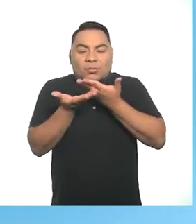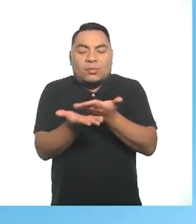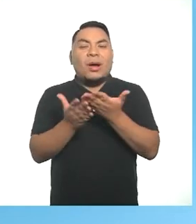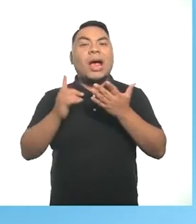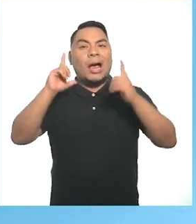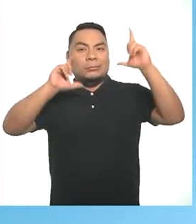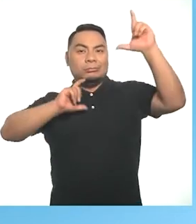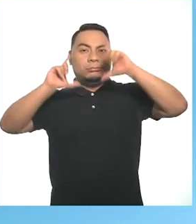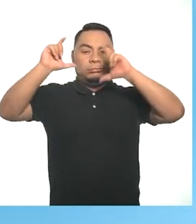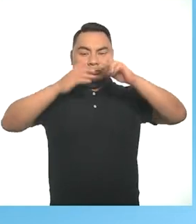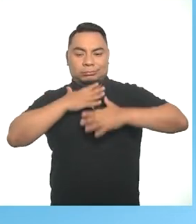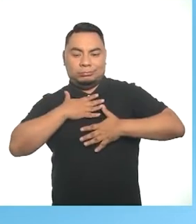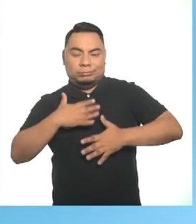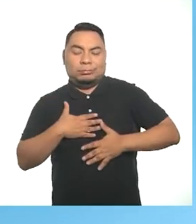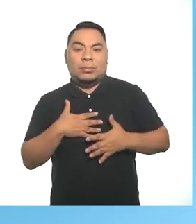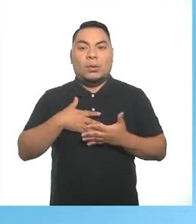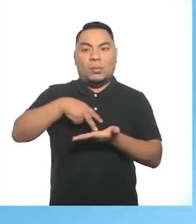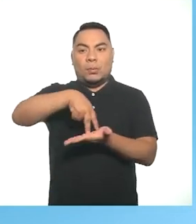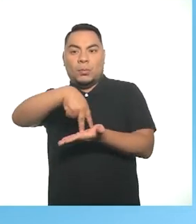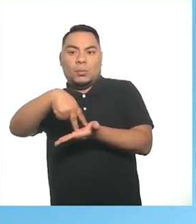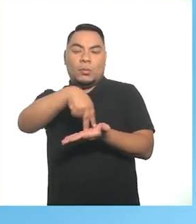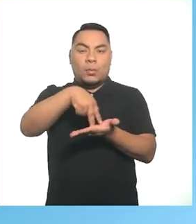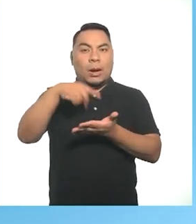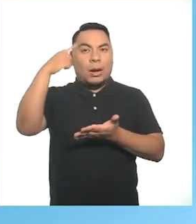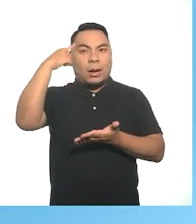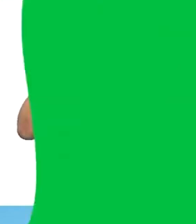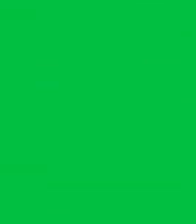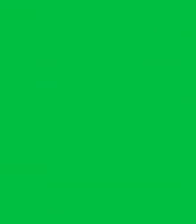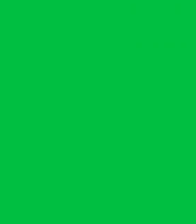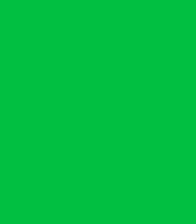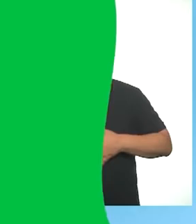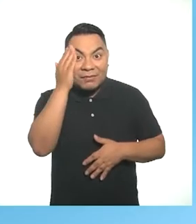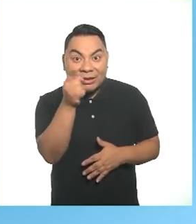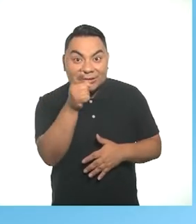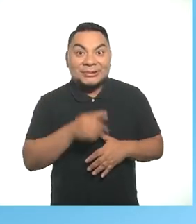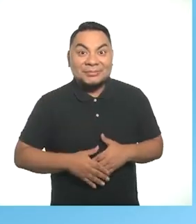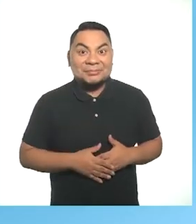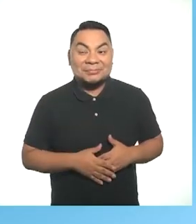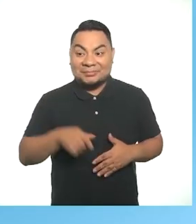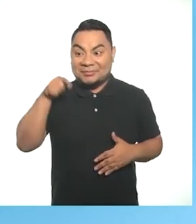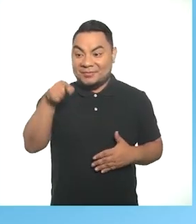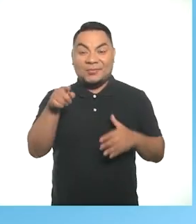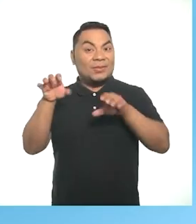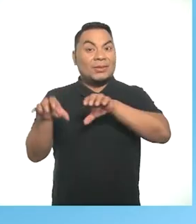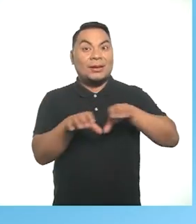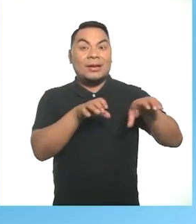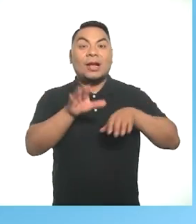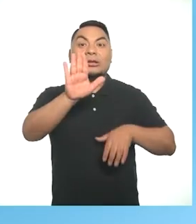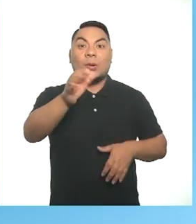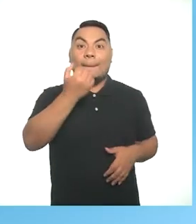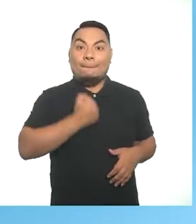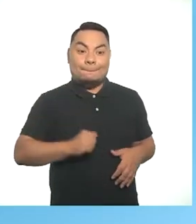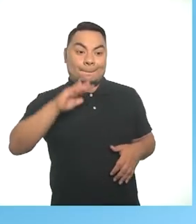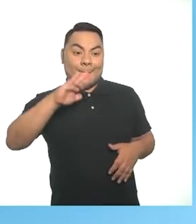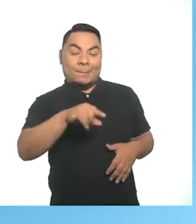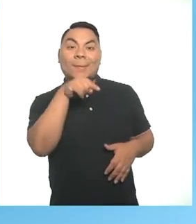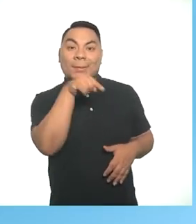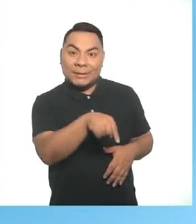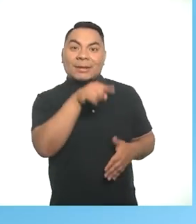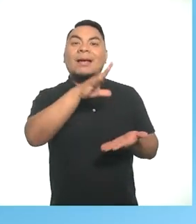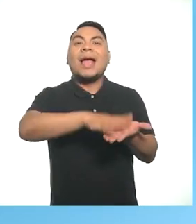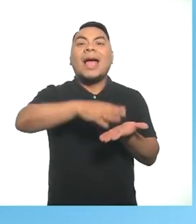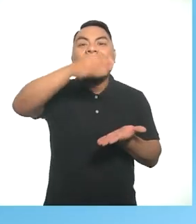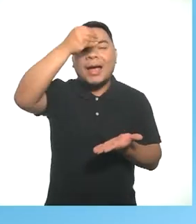expresión corporal, el equilibrio físico y mental? Con esta actividad, su niña o